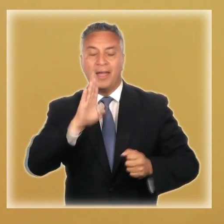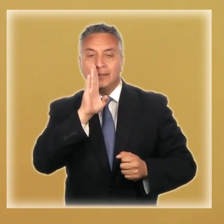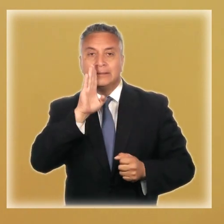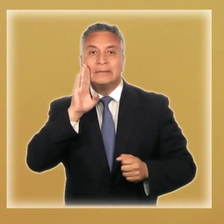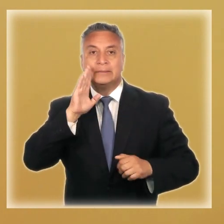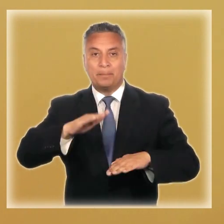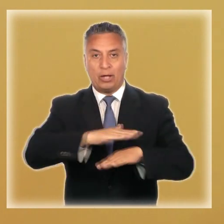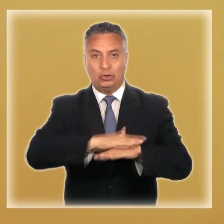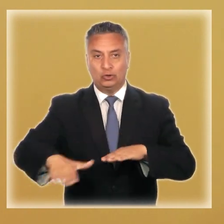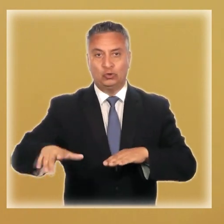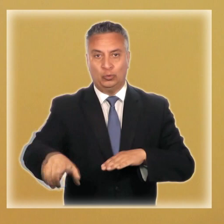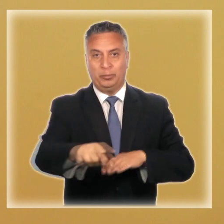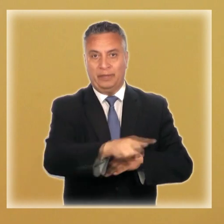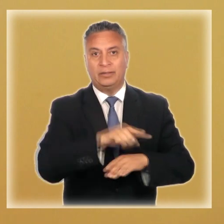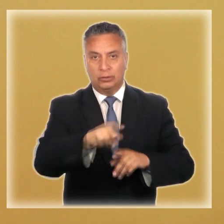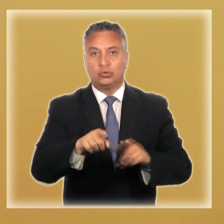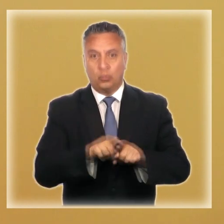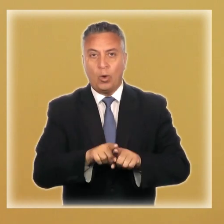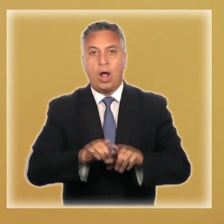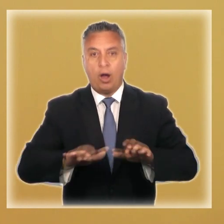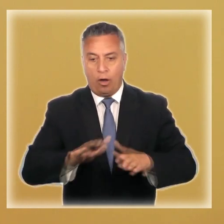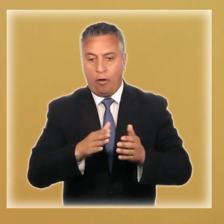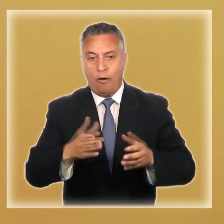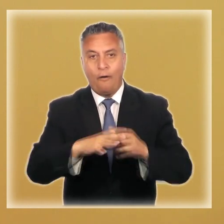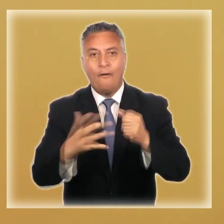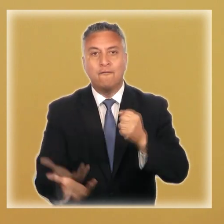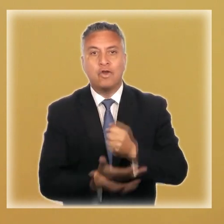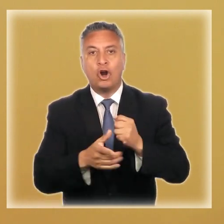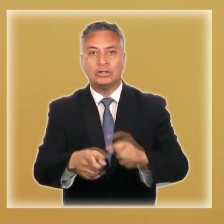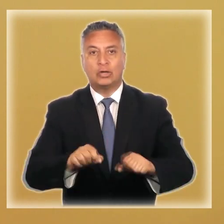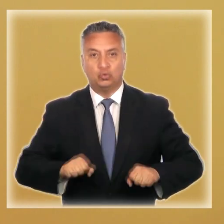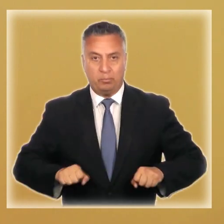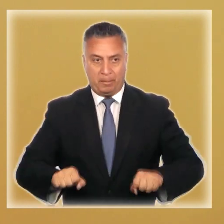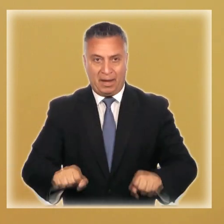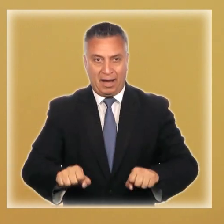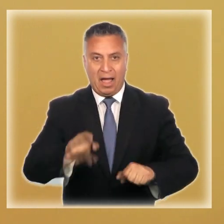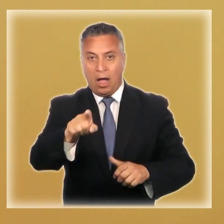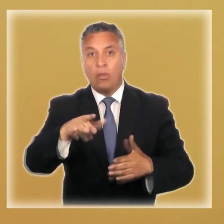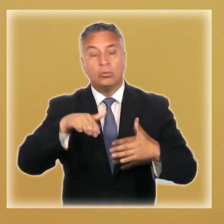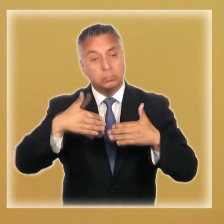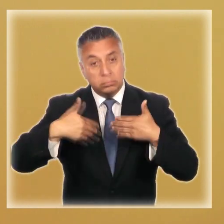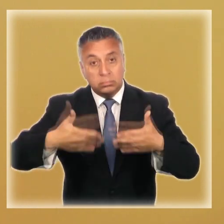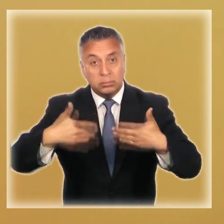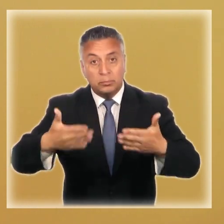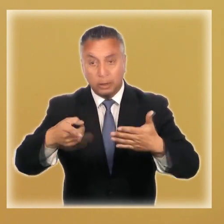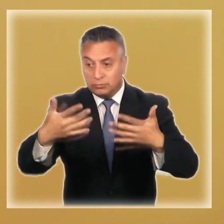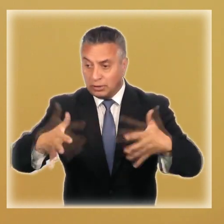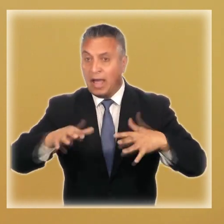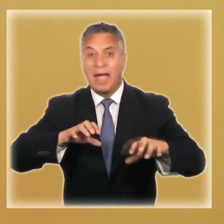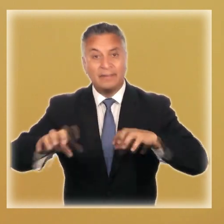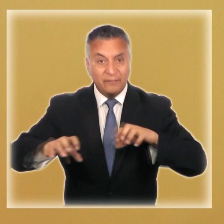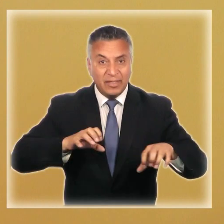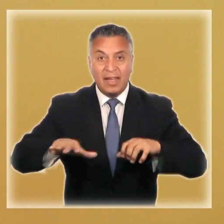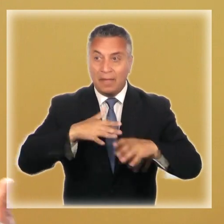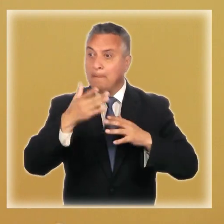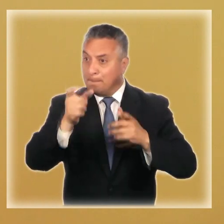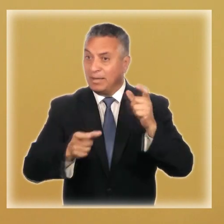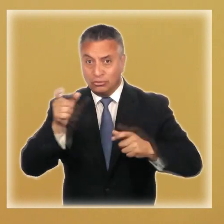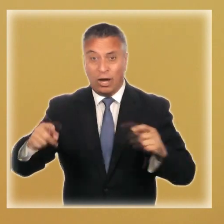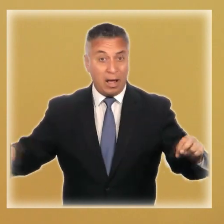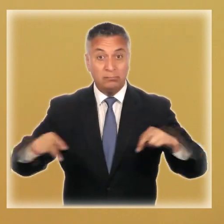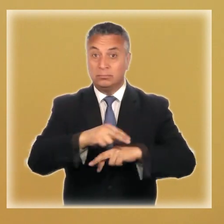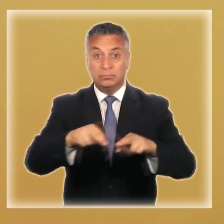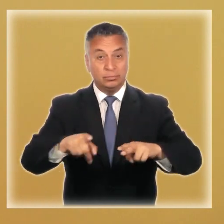las superficies, sobre todo cuando llegamos con las bolsas de supermercado o hemos estado un tiempo después ya haciendo actividades o ha pasado